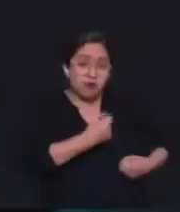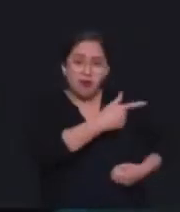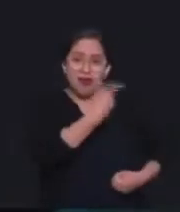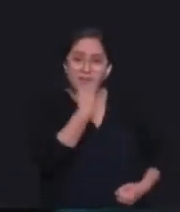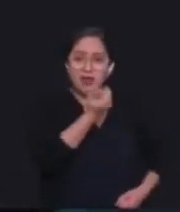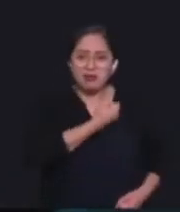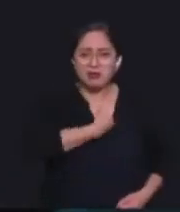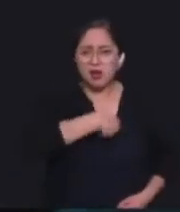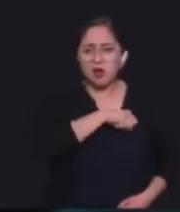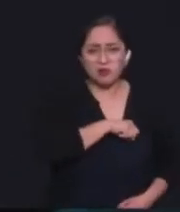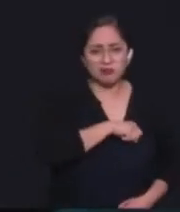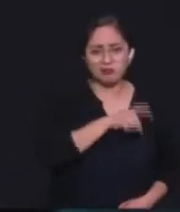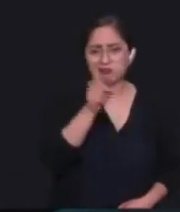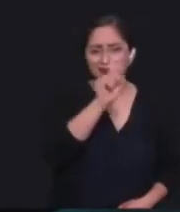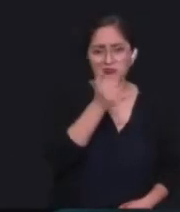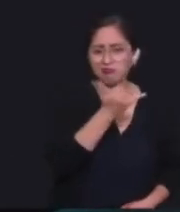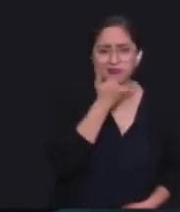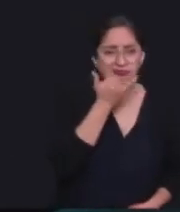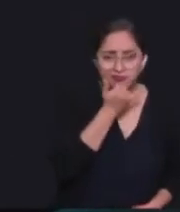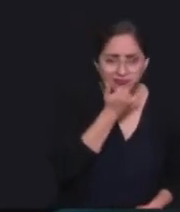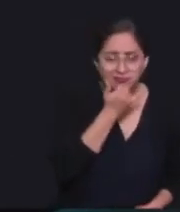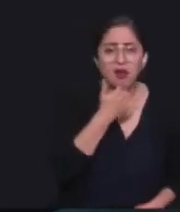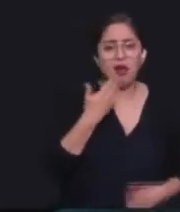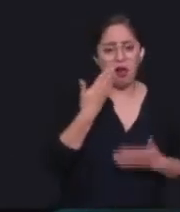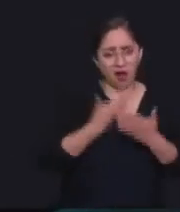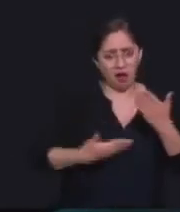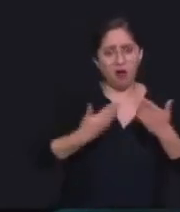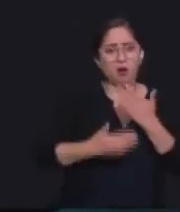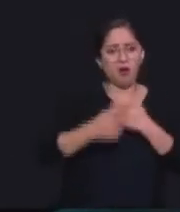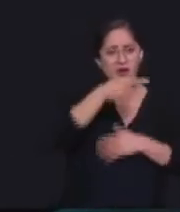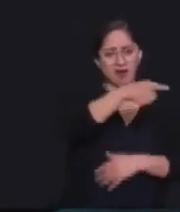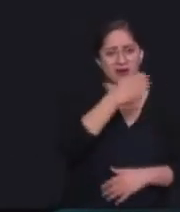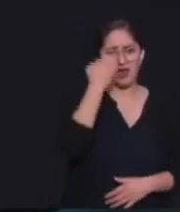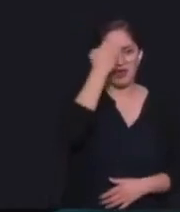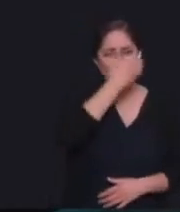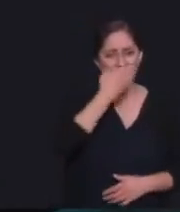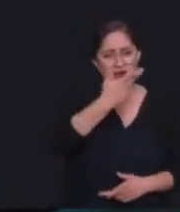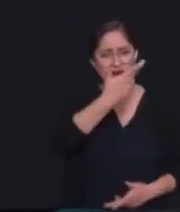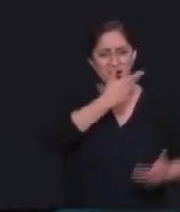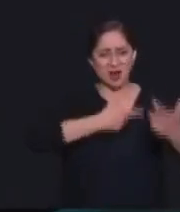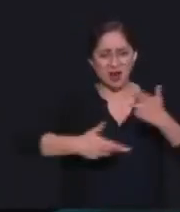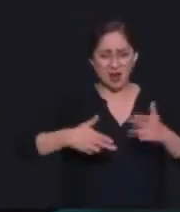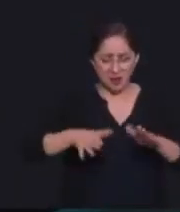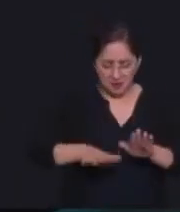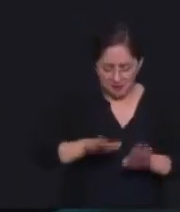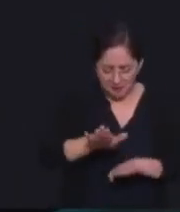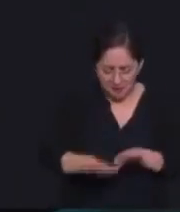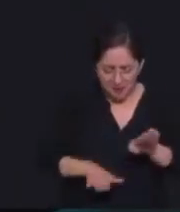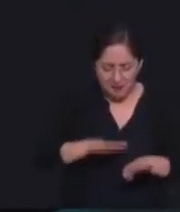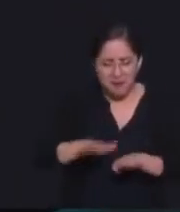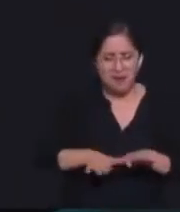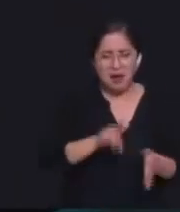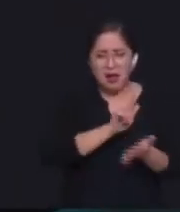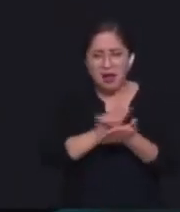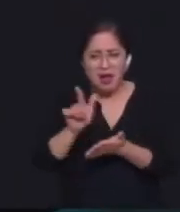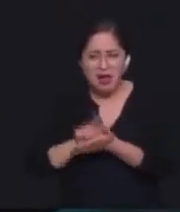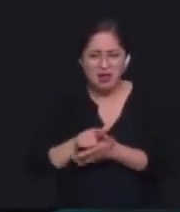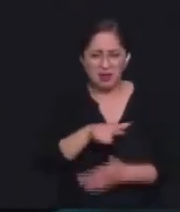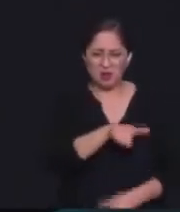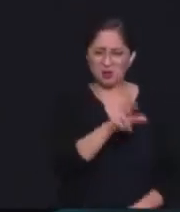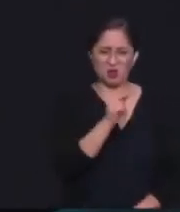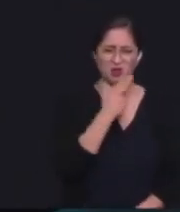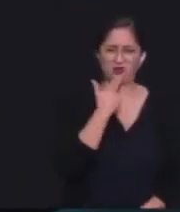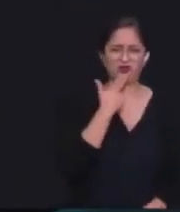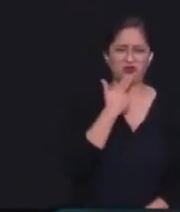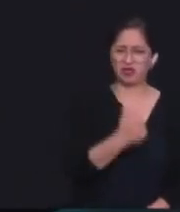de las aulas, ahora que regresan a clases, vi que ponían los tapetes estos mugrosos y que el agua, eso no sirve para nada. Lo único que